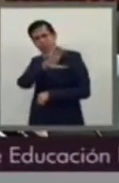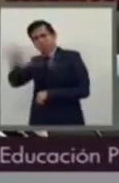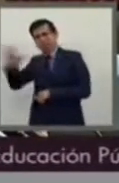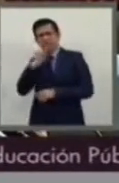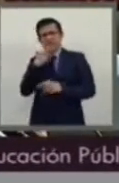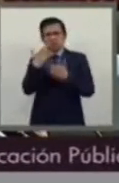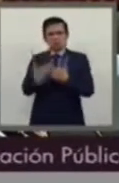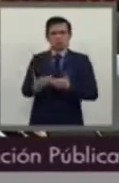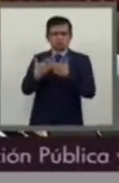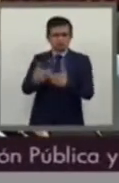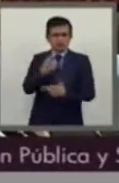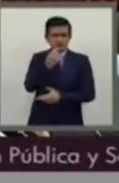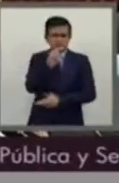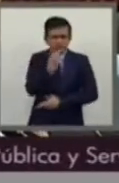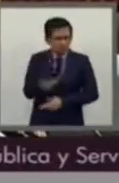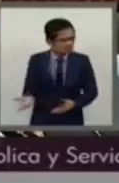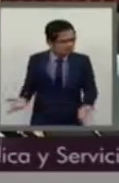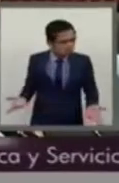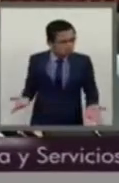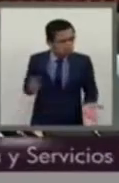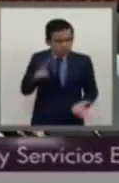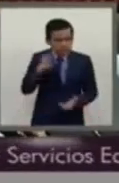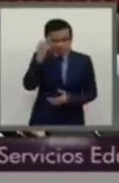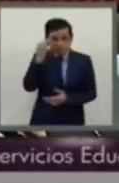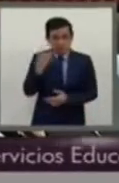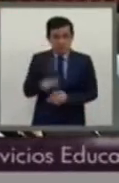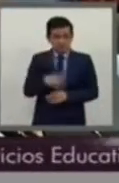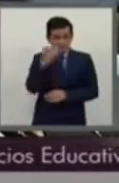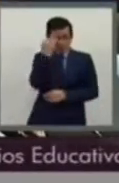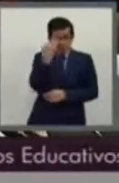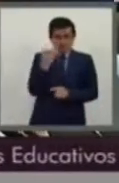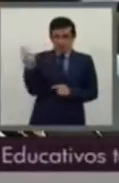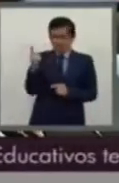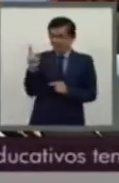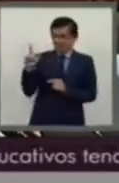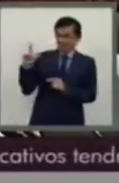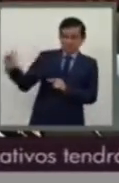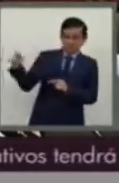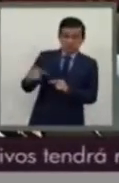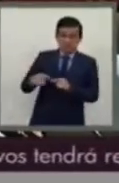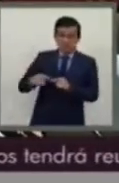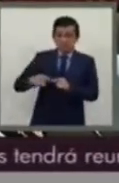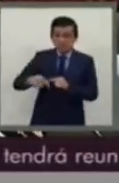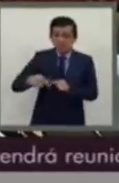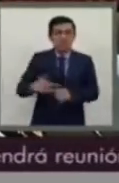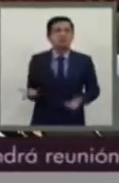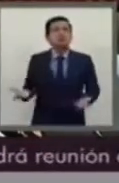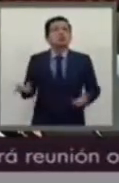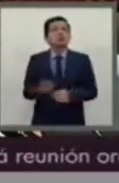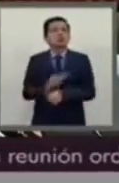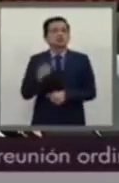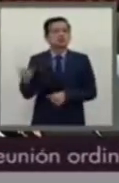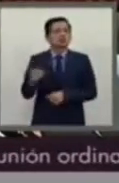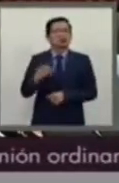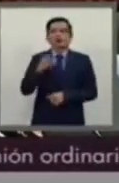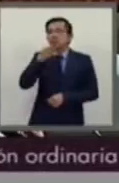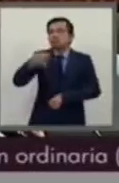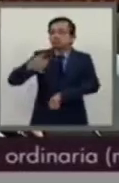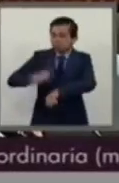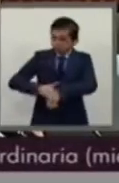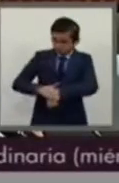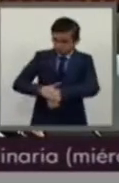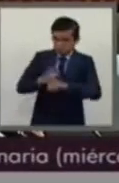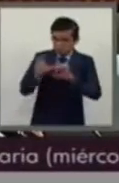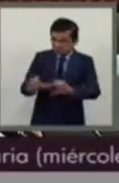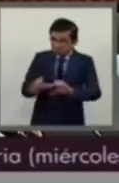tiempo, dicho por los mismos trabajadores, al poco tiempo que él se retiró después de que hicieron ese montaje, vino la amenaza directa de